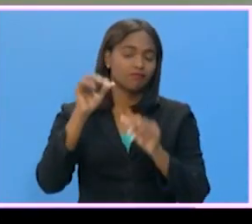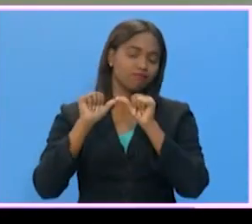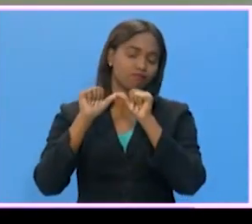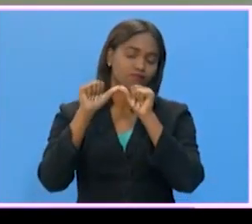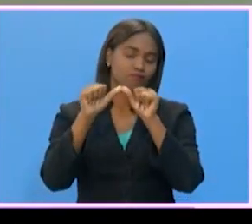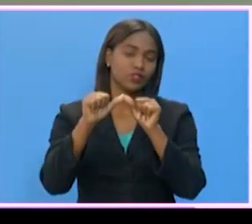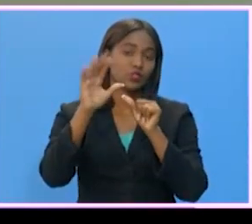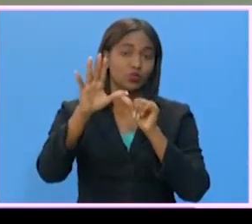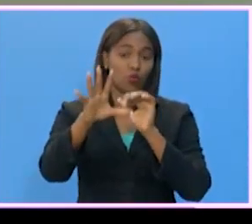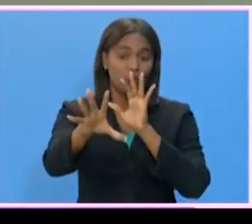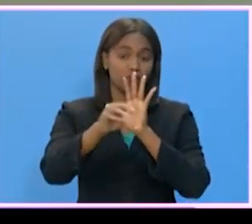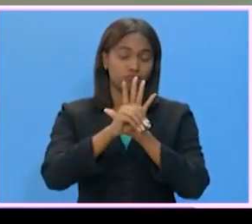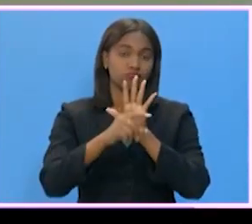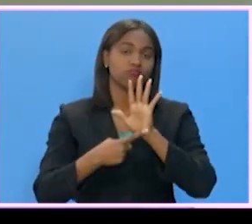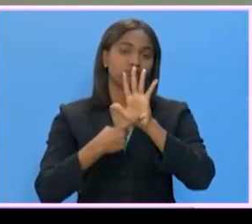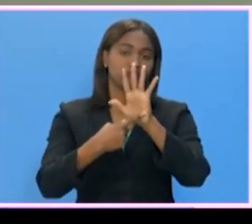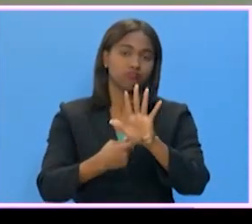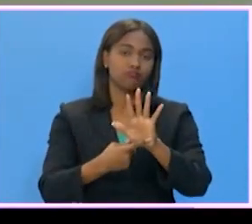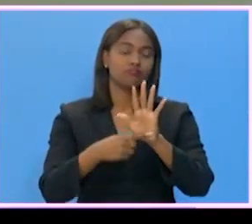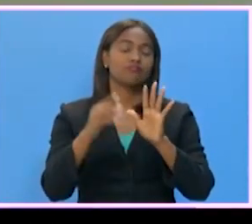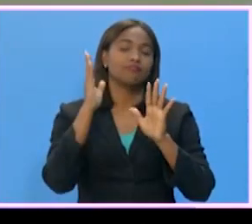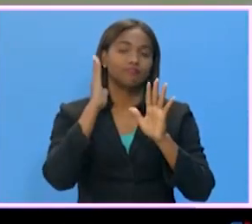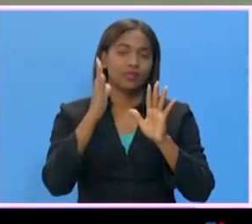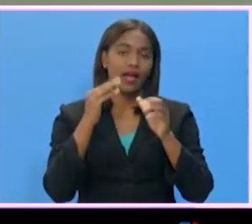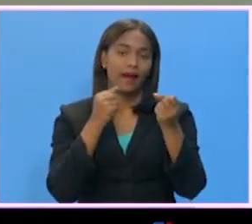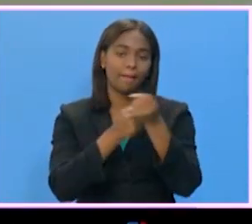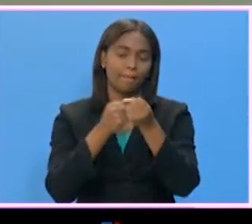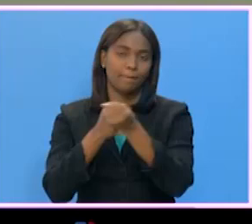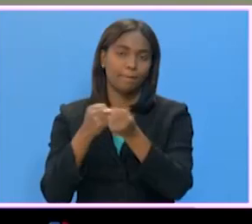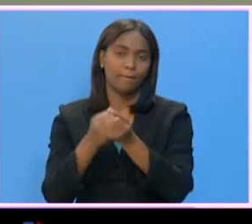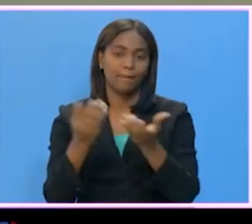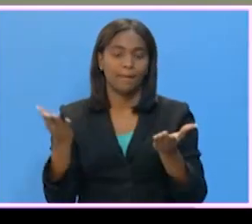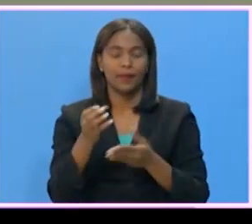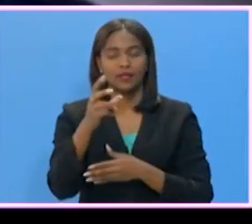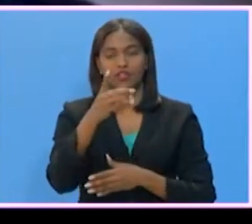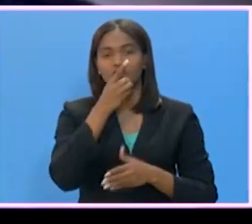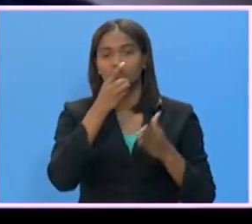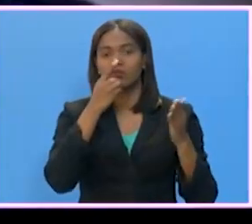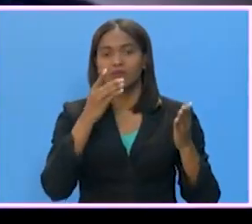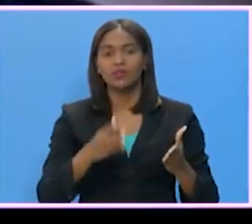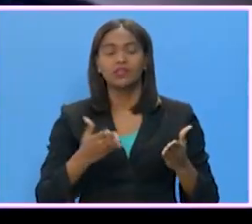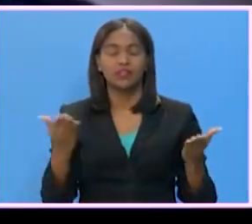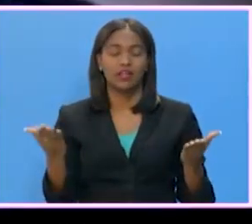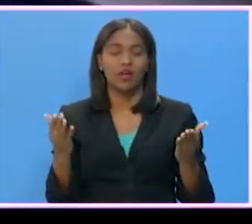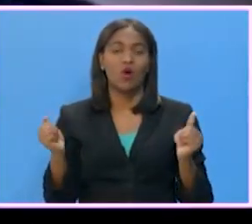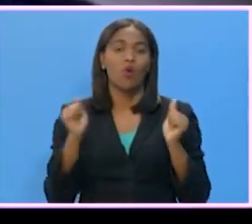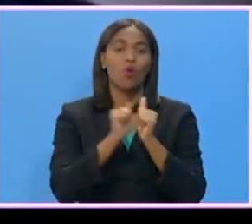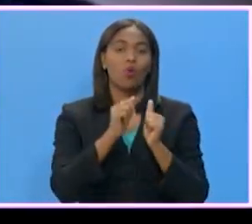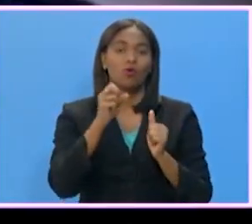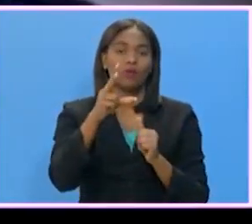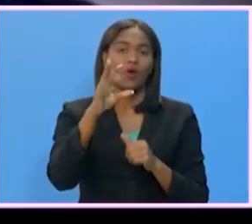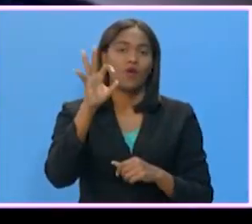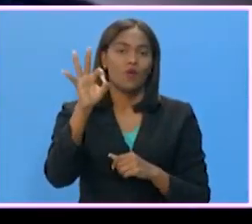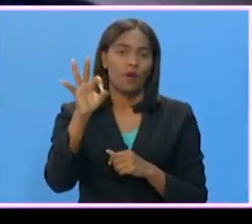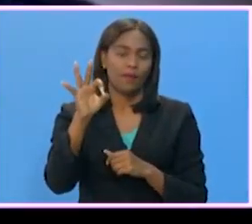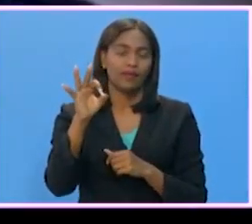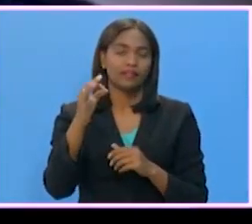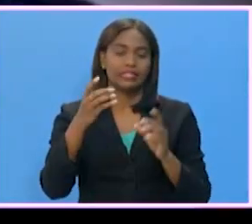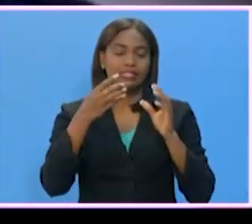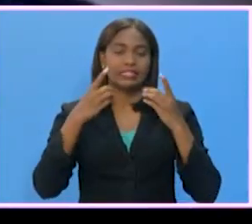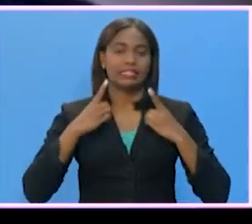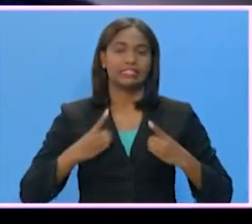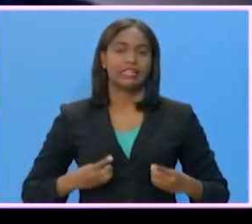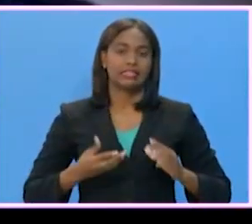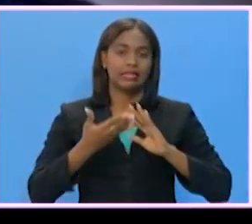su legado, trayectoria y aportes a la televisión dominicana a través de Color Visión. Descansa en